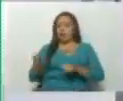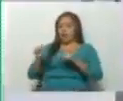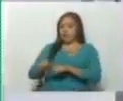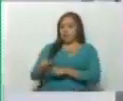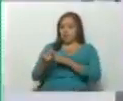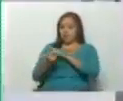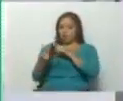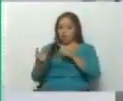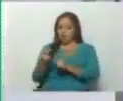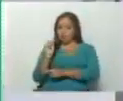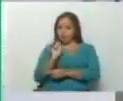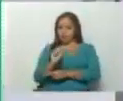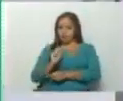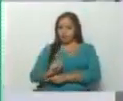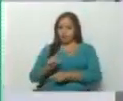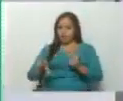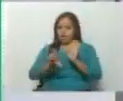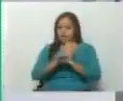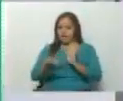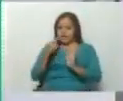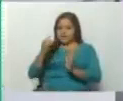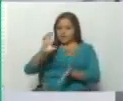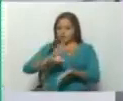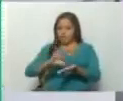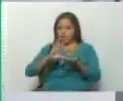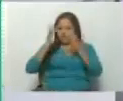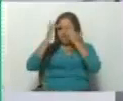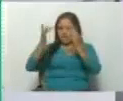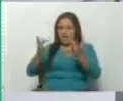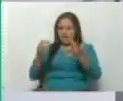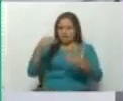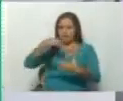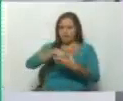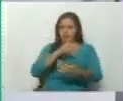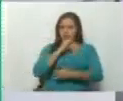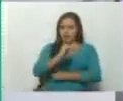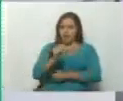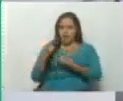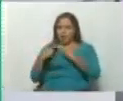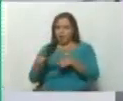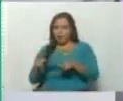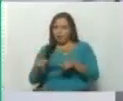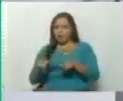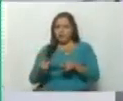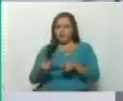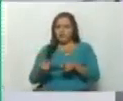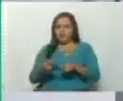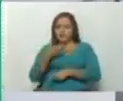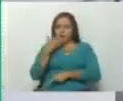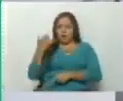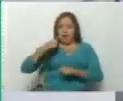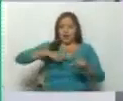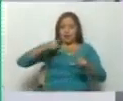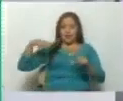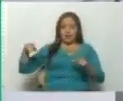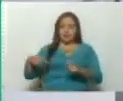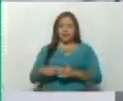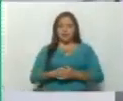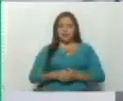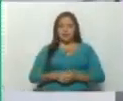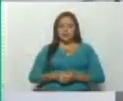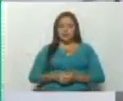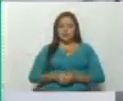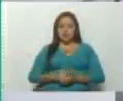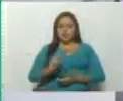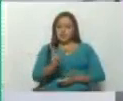puntos que dentro de la ley que hablan de esa ciudad inteligente, que es el acceso a la información, y el otro tiene que ver con eficiencia energética. Energética, sí. Y para